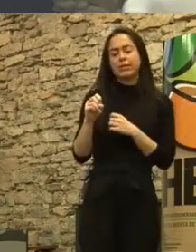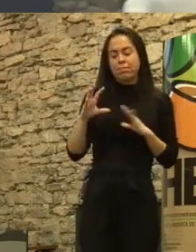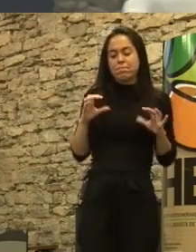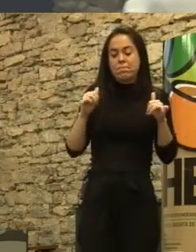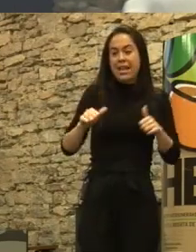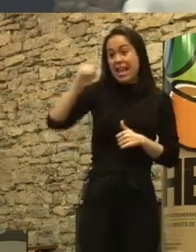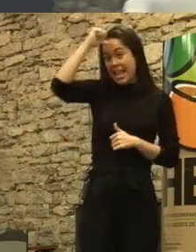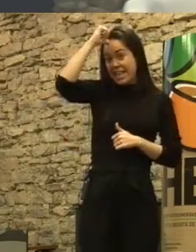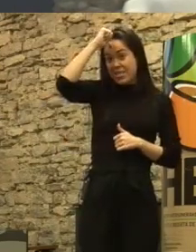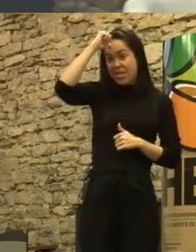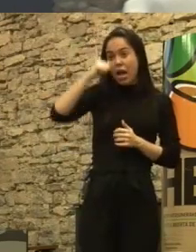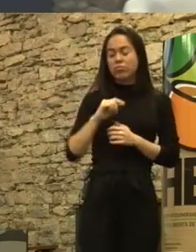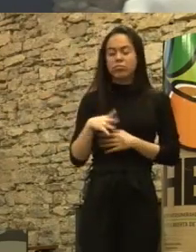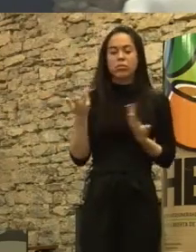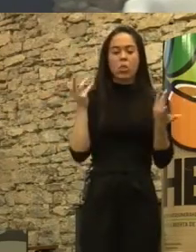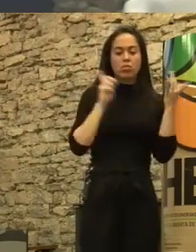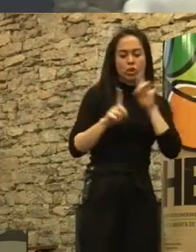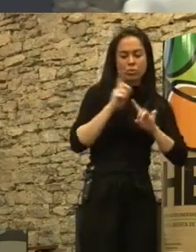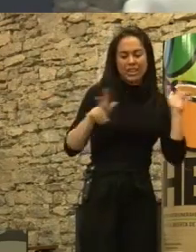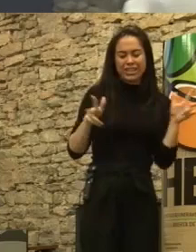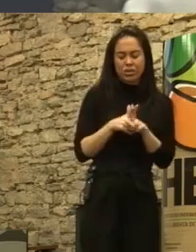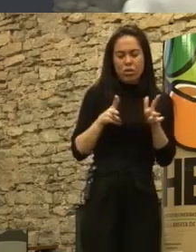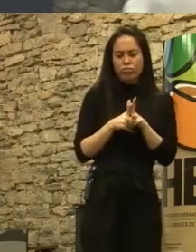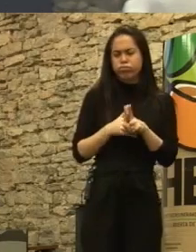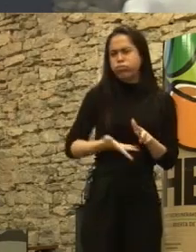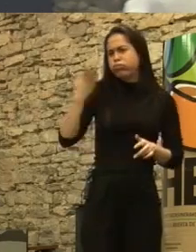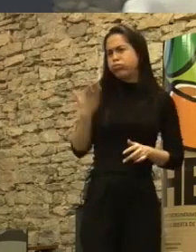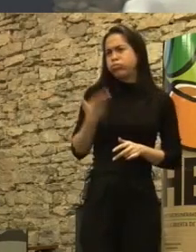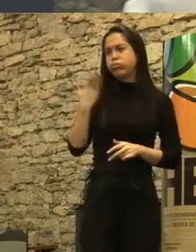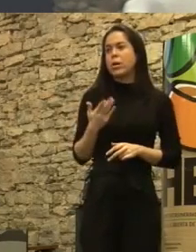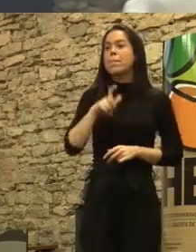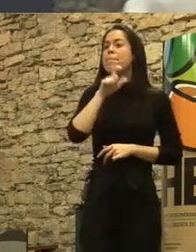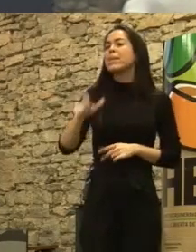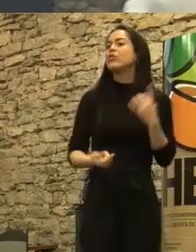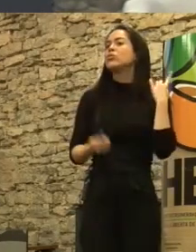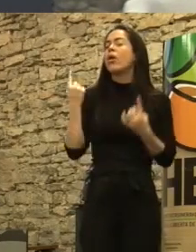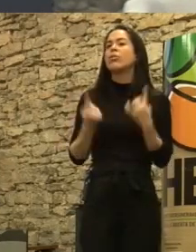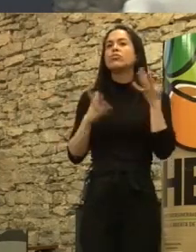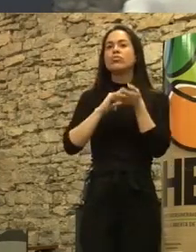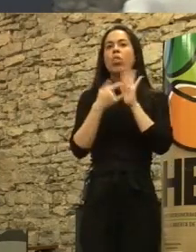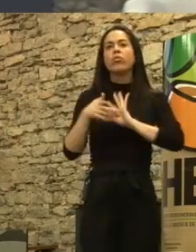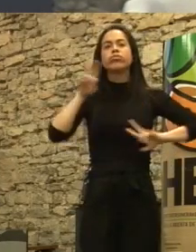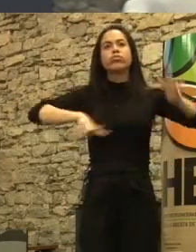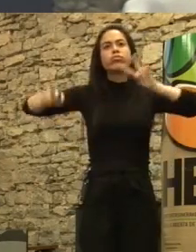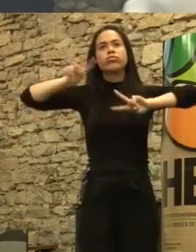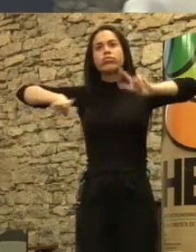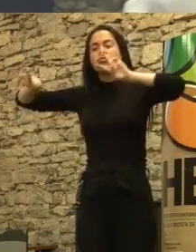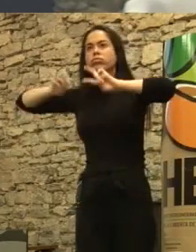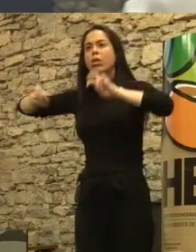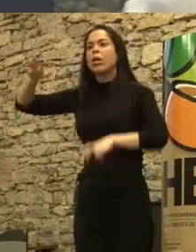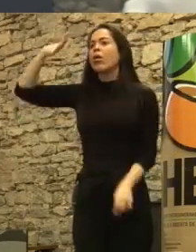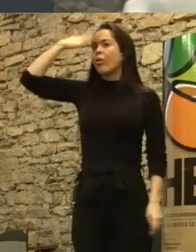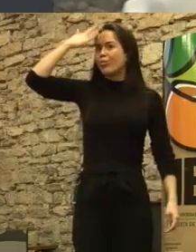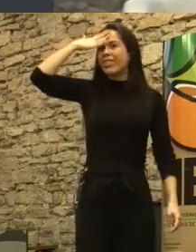en la India, donde los problemas sociales eran realmente acuciantes, había gente que estaba buscando soluciones con una mentalidad